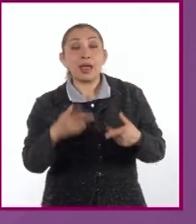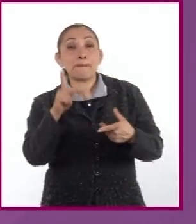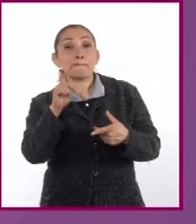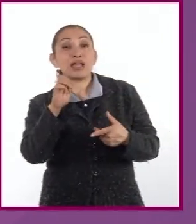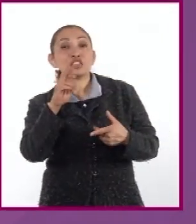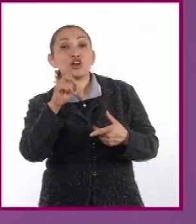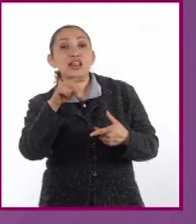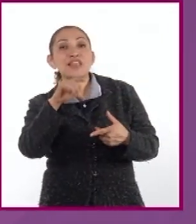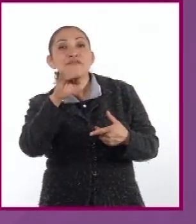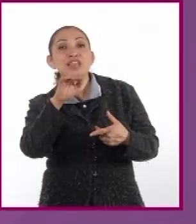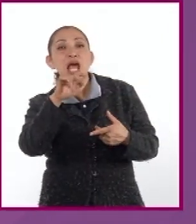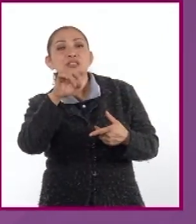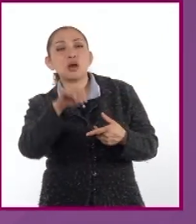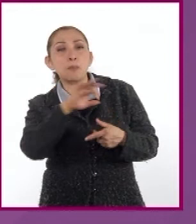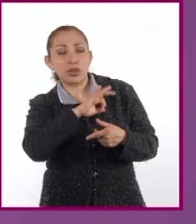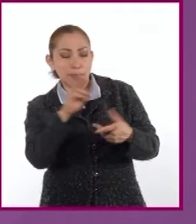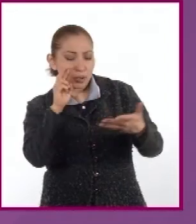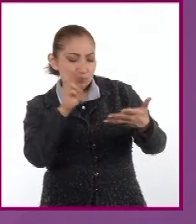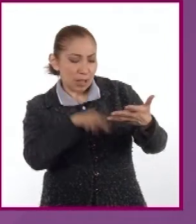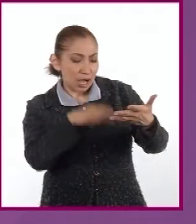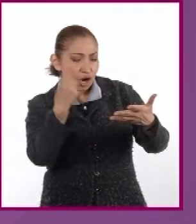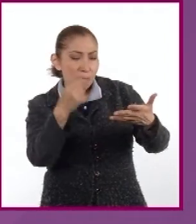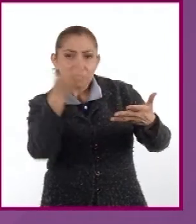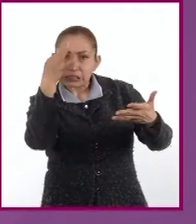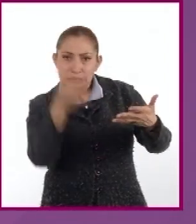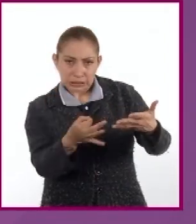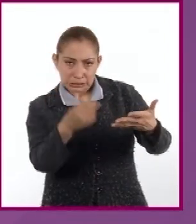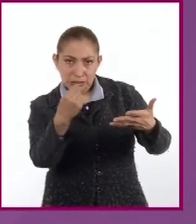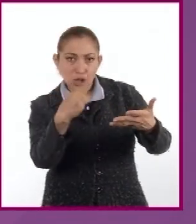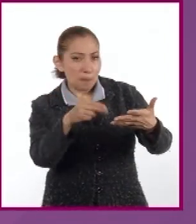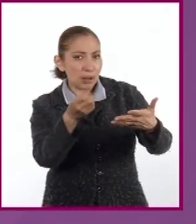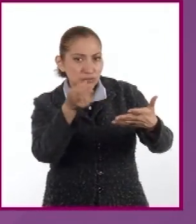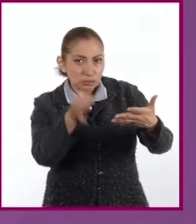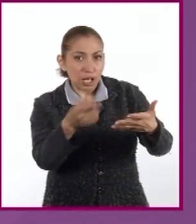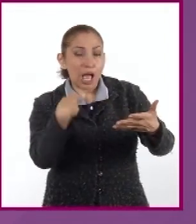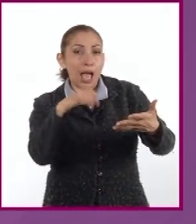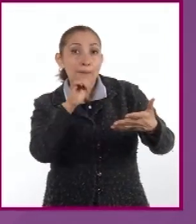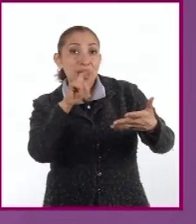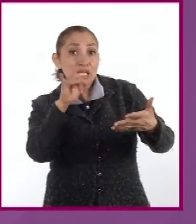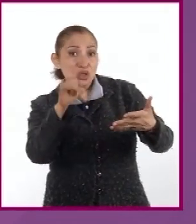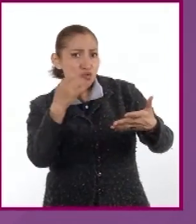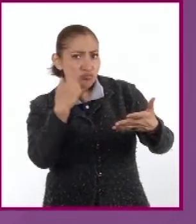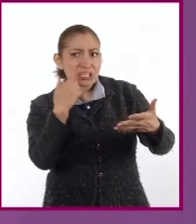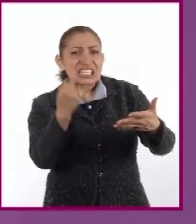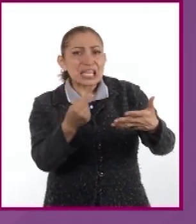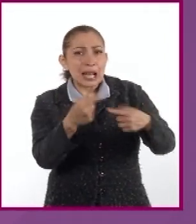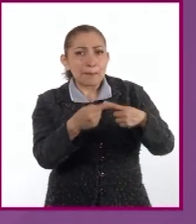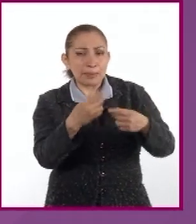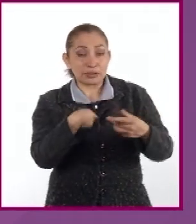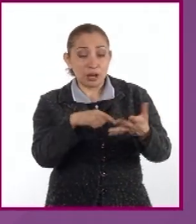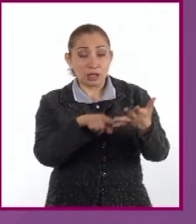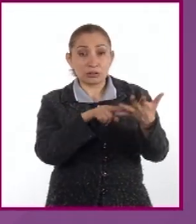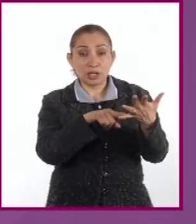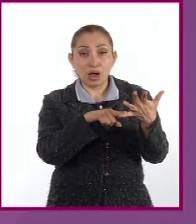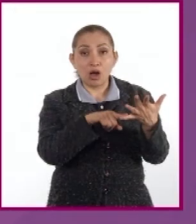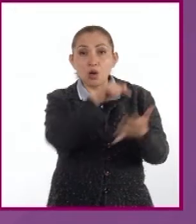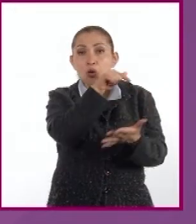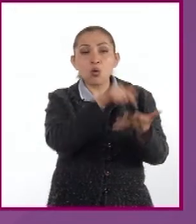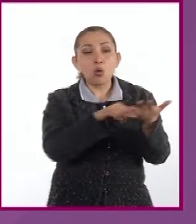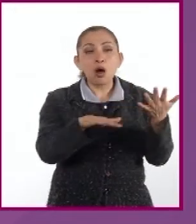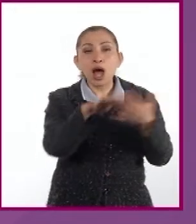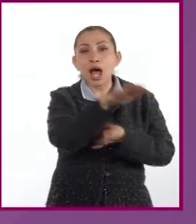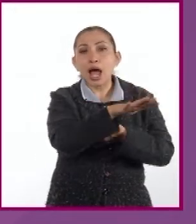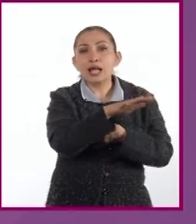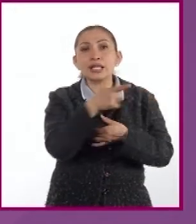Personificación. Podemos encontrar nombres concretos, es decir, con apellidos. 5. Localización